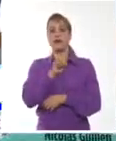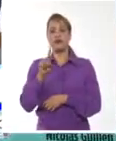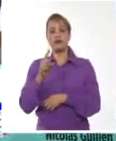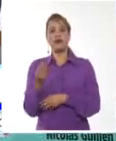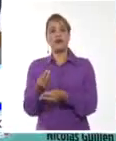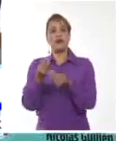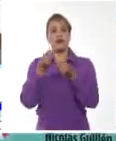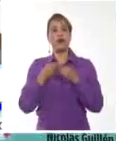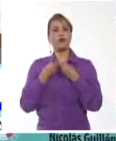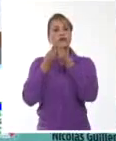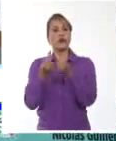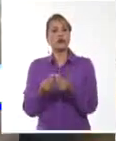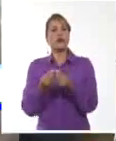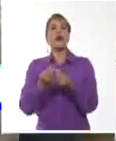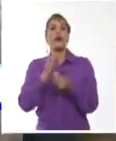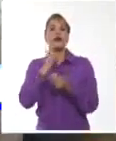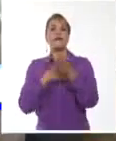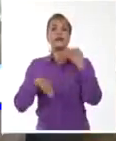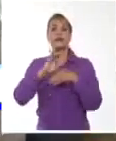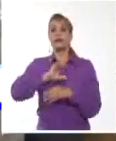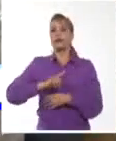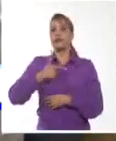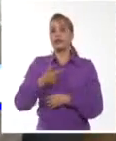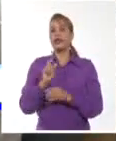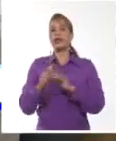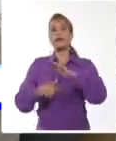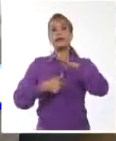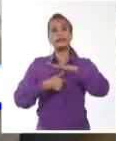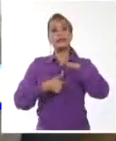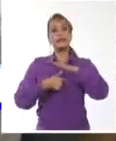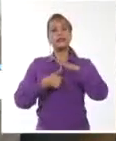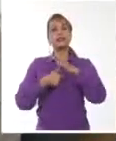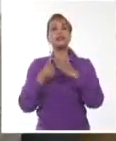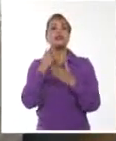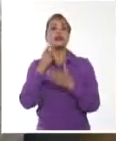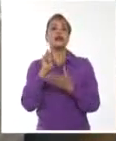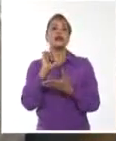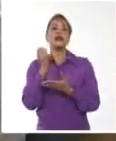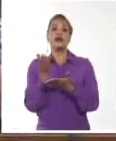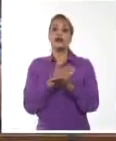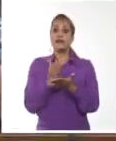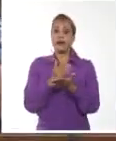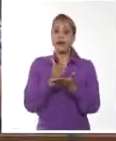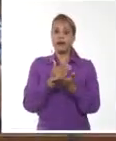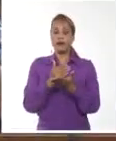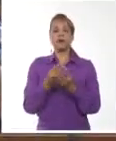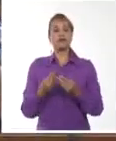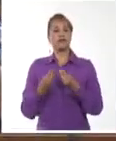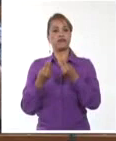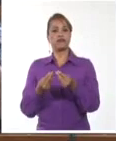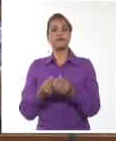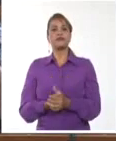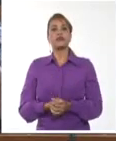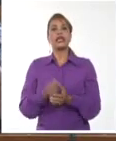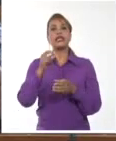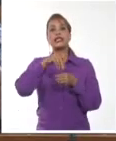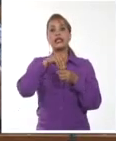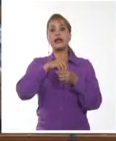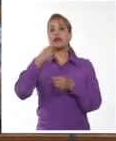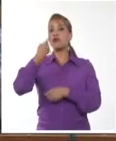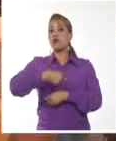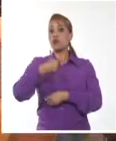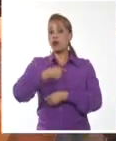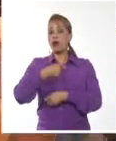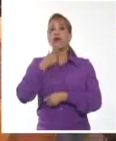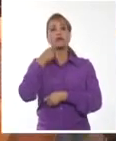de Cultura, Alpidio Alonso, y del presidente del Instituto Cubano del Libro, Juan Rodríguez Cabrera. Los integrantes del jurado destacaron la